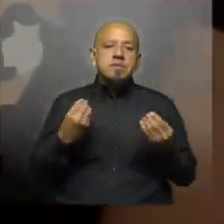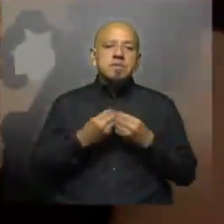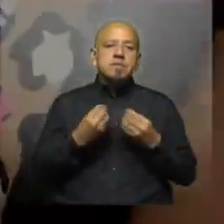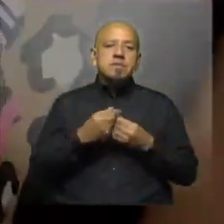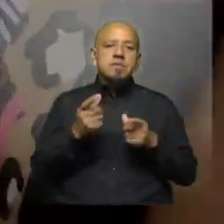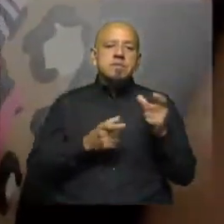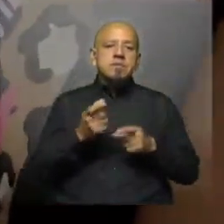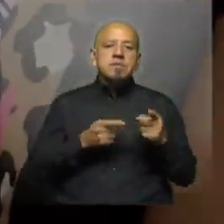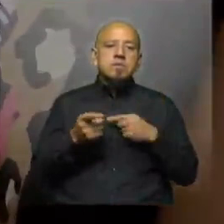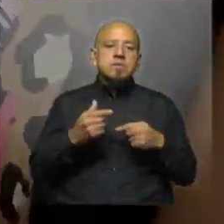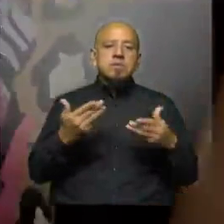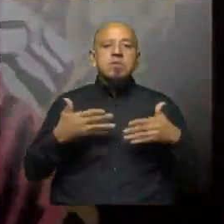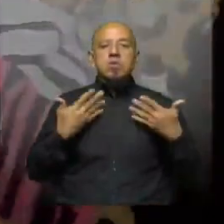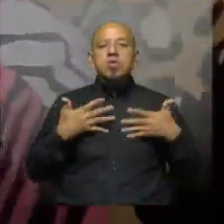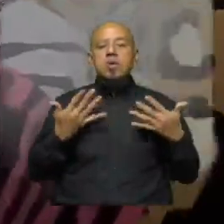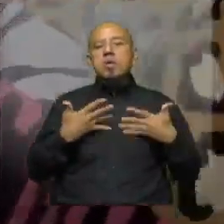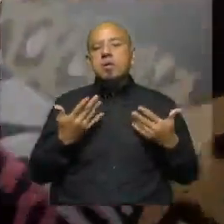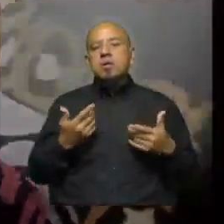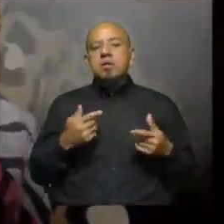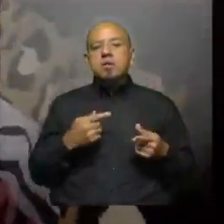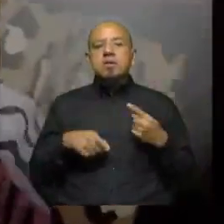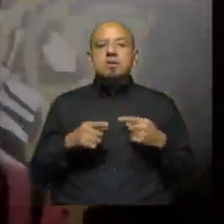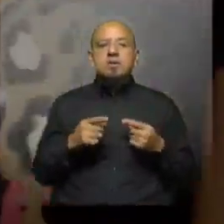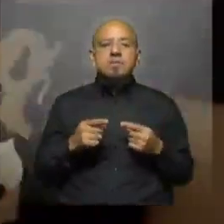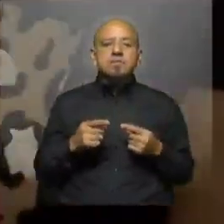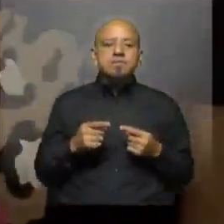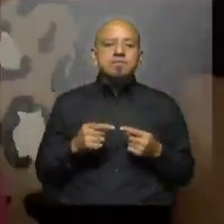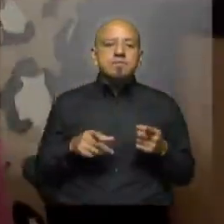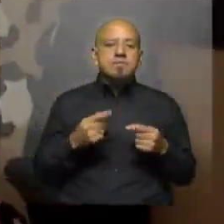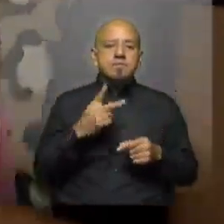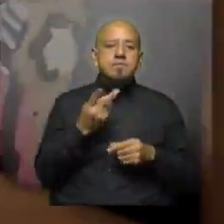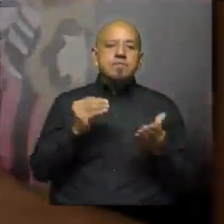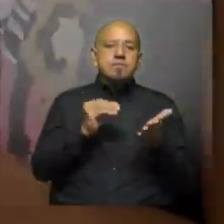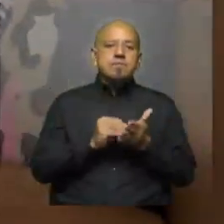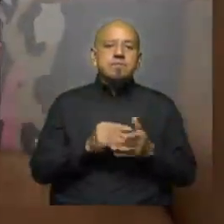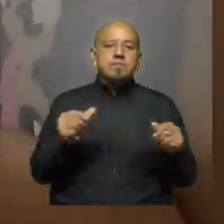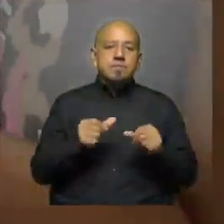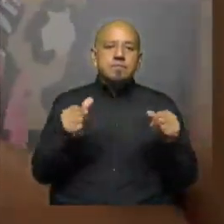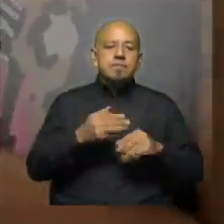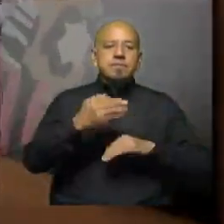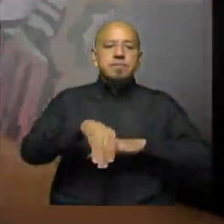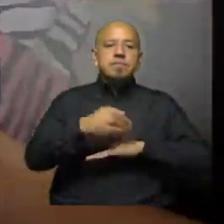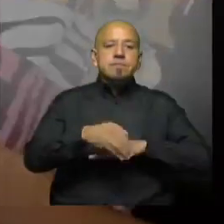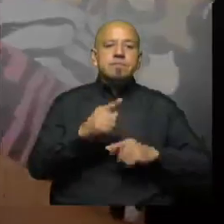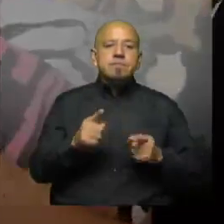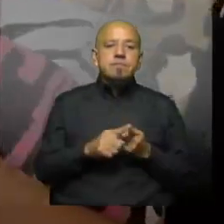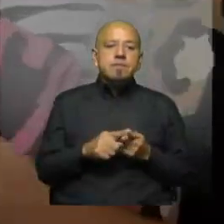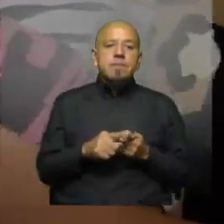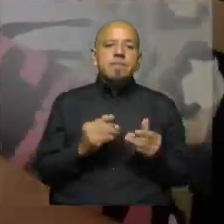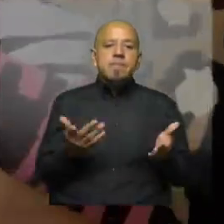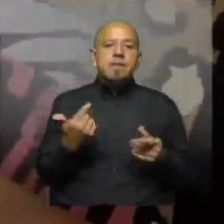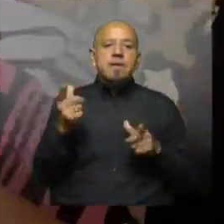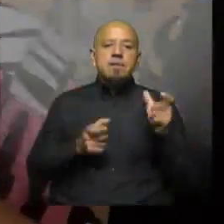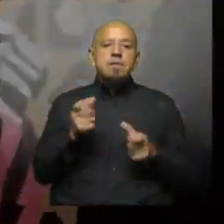hay, muy contento, la verdad. Está sucediendo todo muy bien. Es la segunda vez que se hace por esta calle. ¿Cómo notás la evolución de